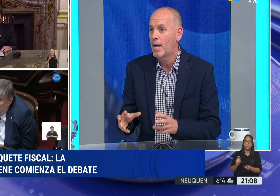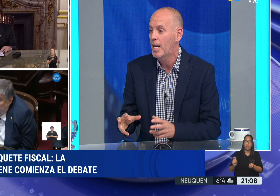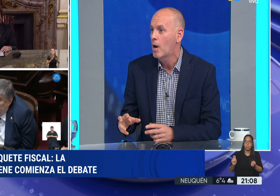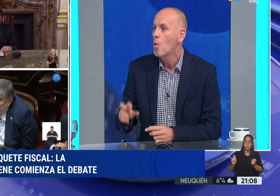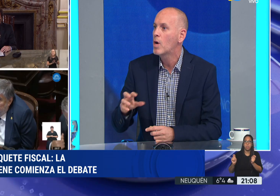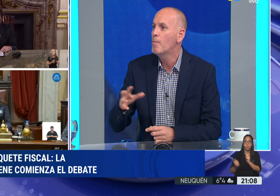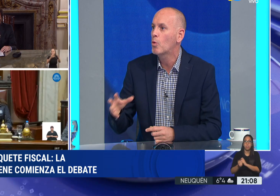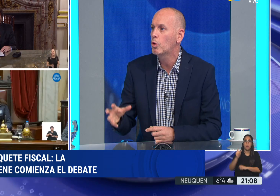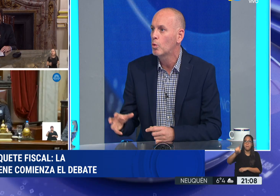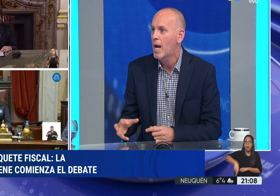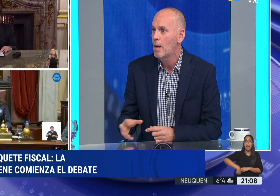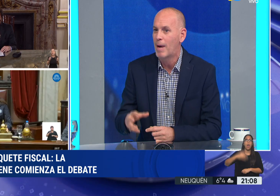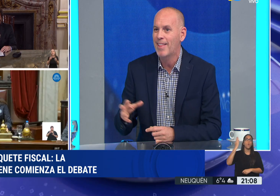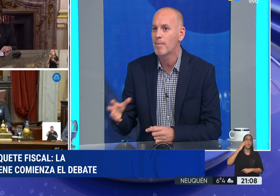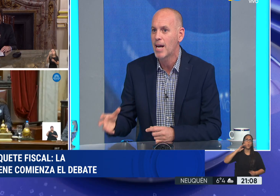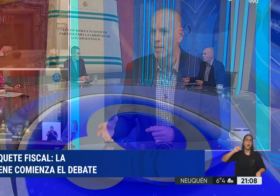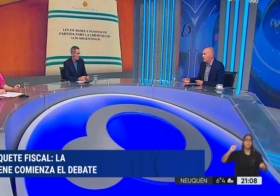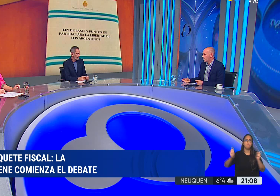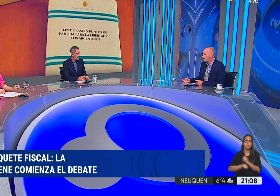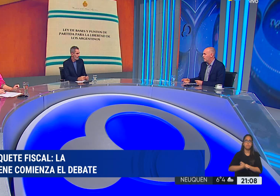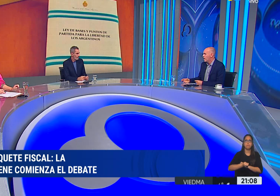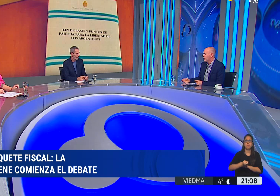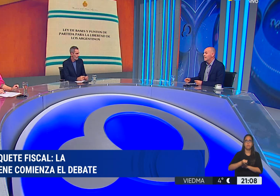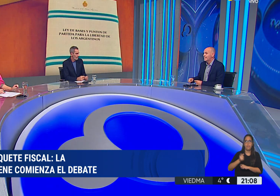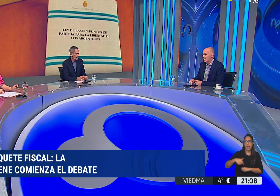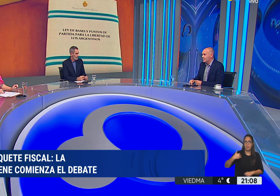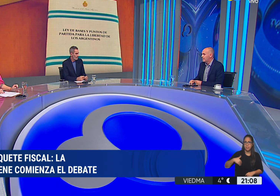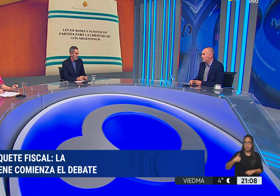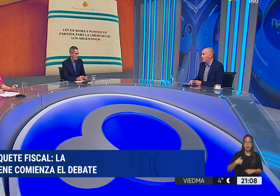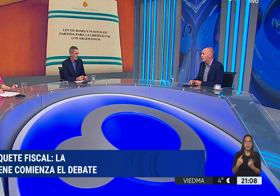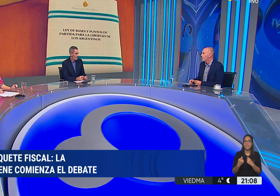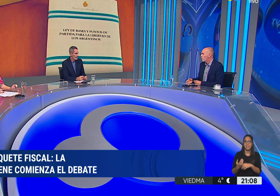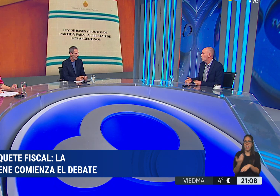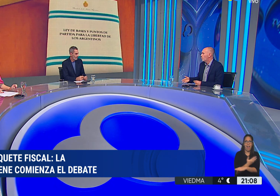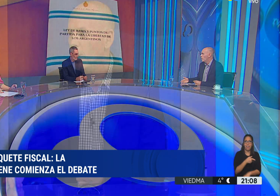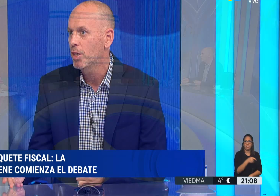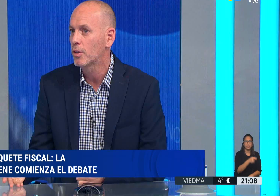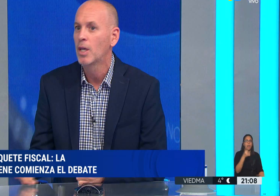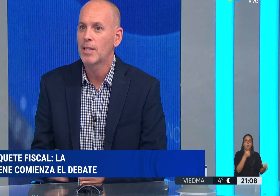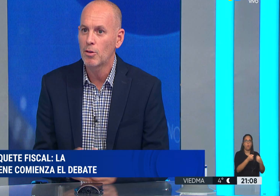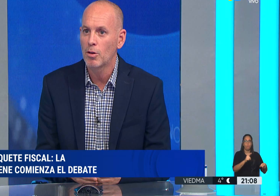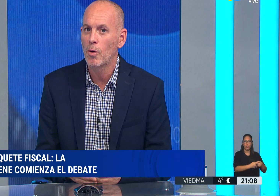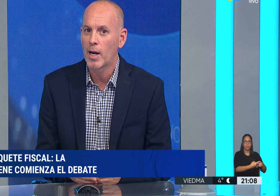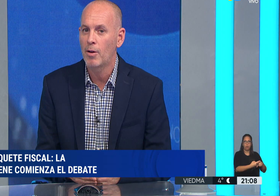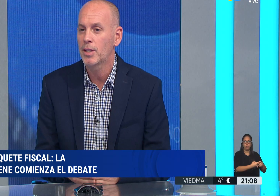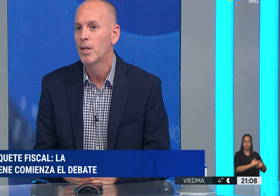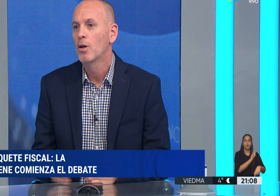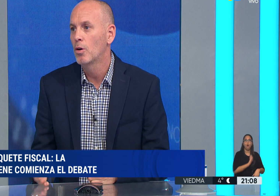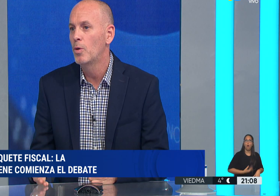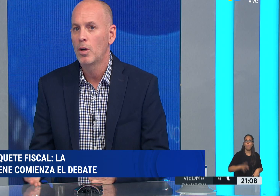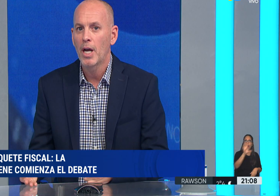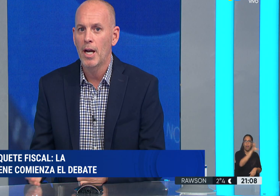alguna manera un cambio cultural, paradigmático en la Argentina, se necesita de acuerdos políticos, tanto con